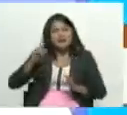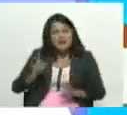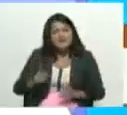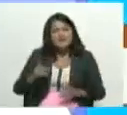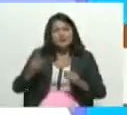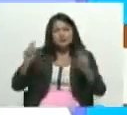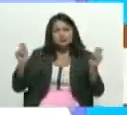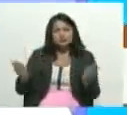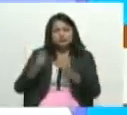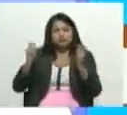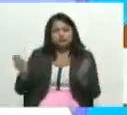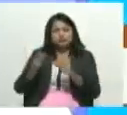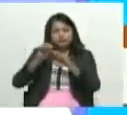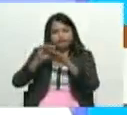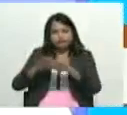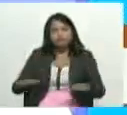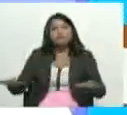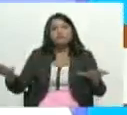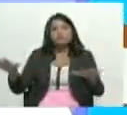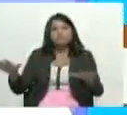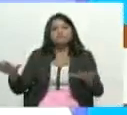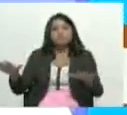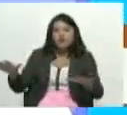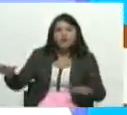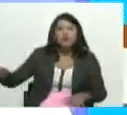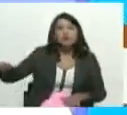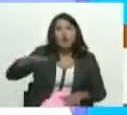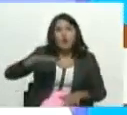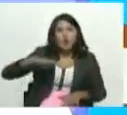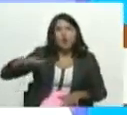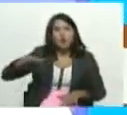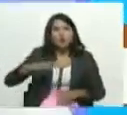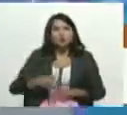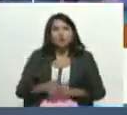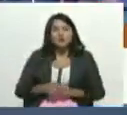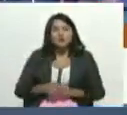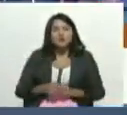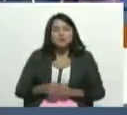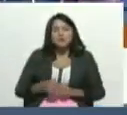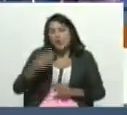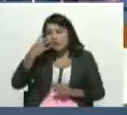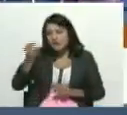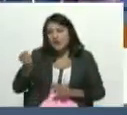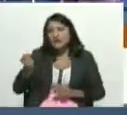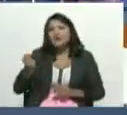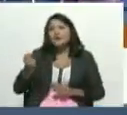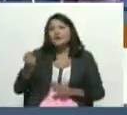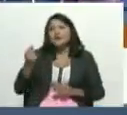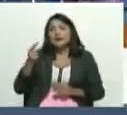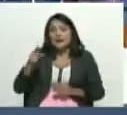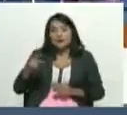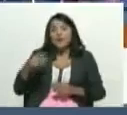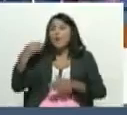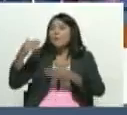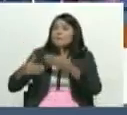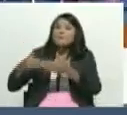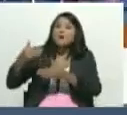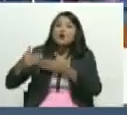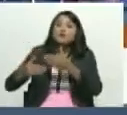idea a nivel juntos todos en un proceso en el cual